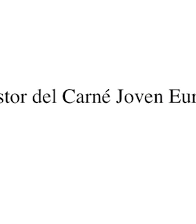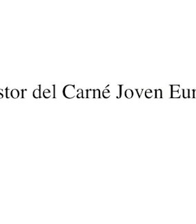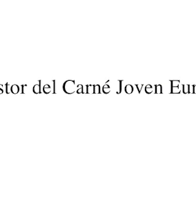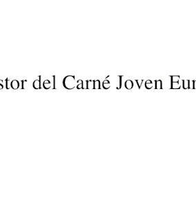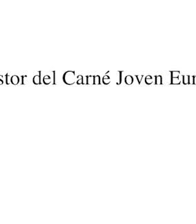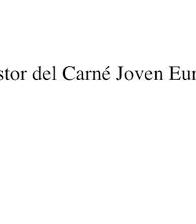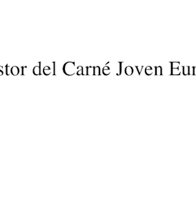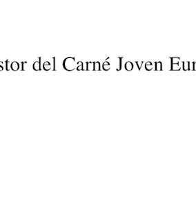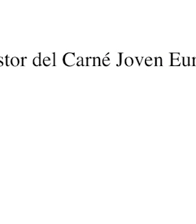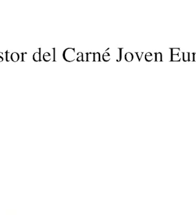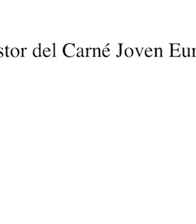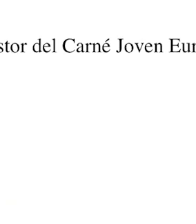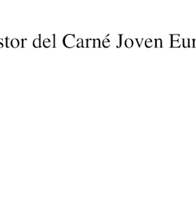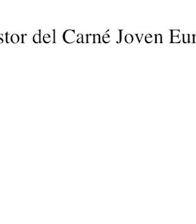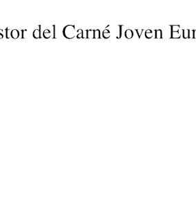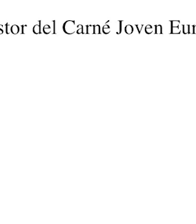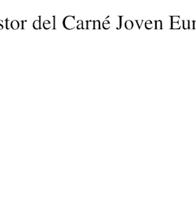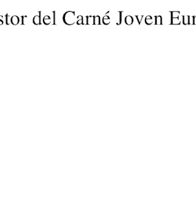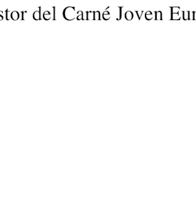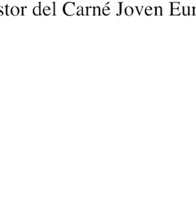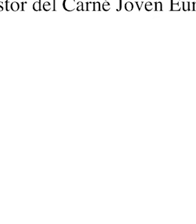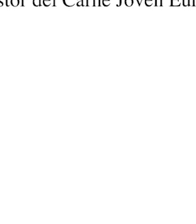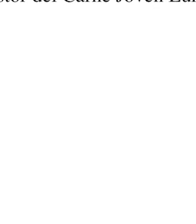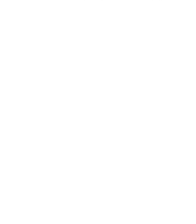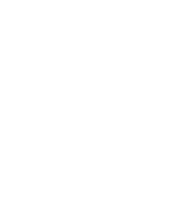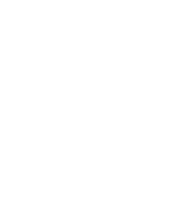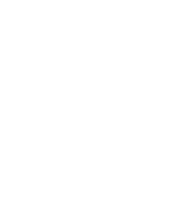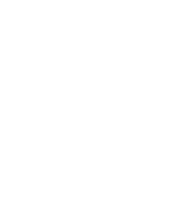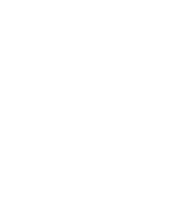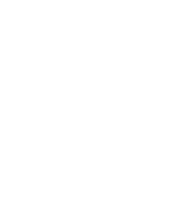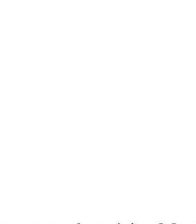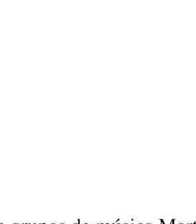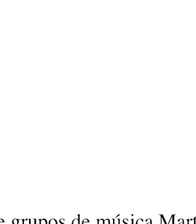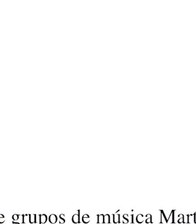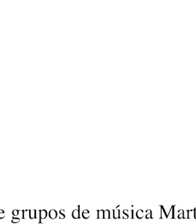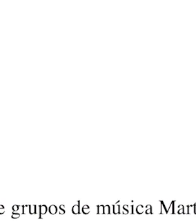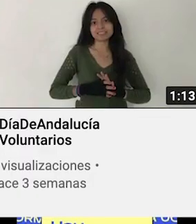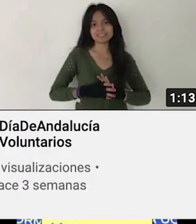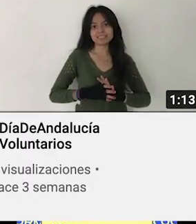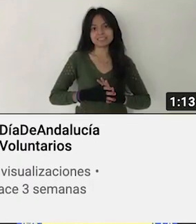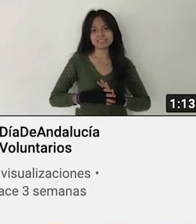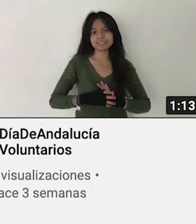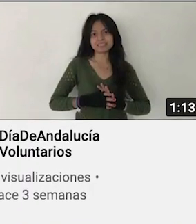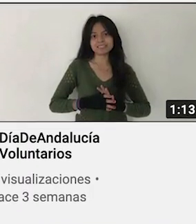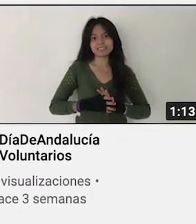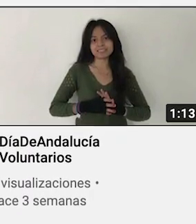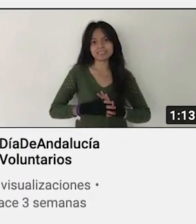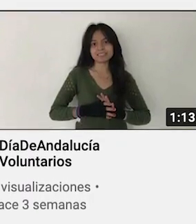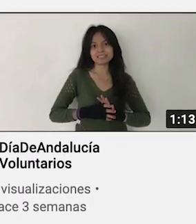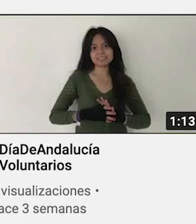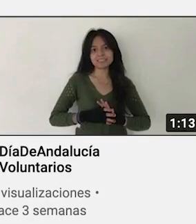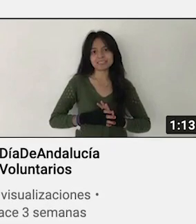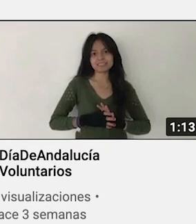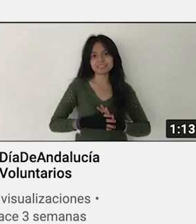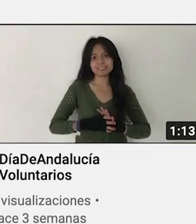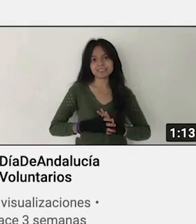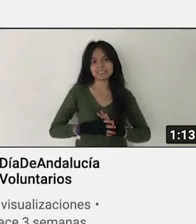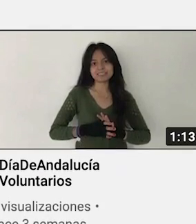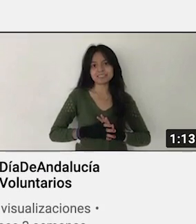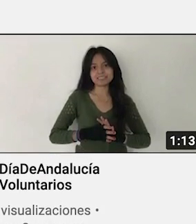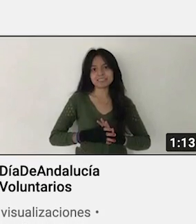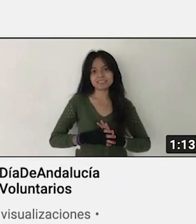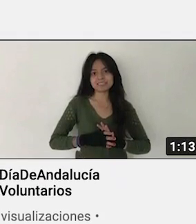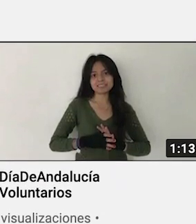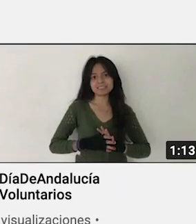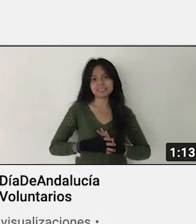las partes ha servido para dar a conocer al ayuntamiento de puerto real las líneas de trabajo del organismo autonómico de cara a los próximos